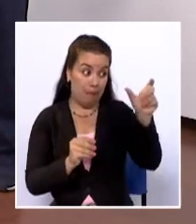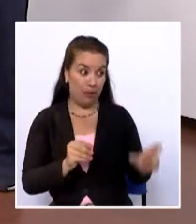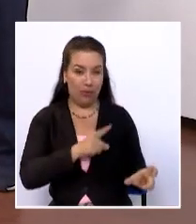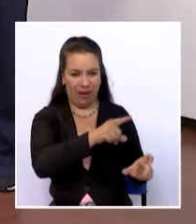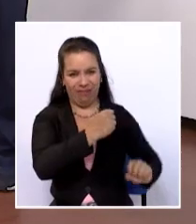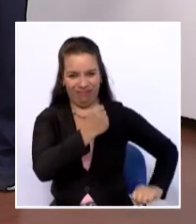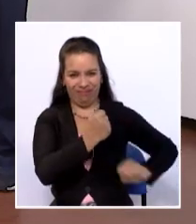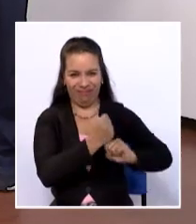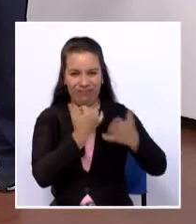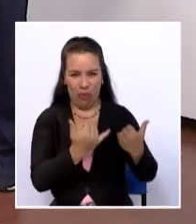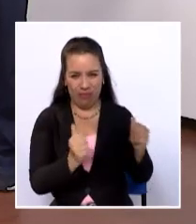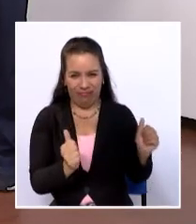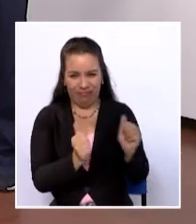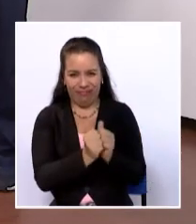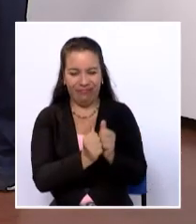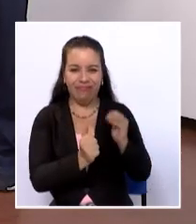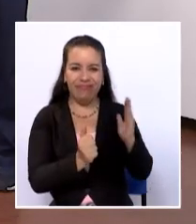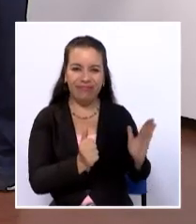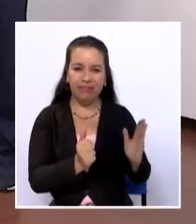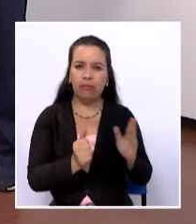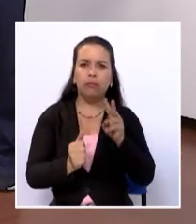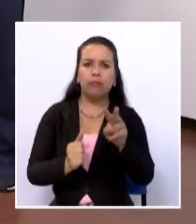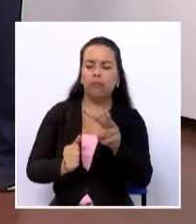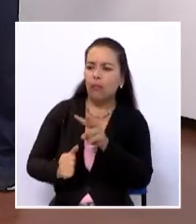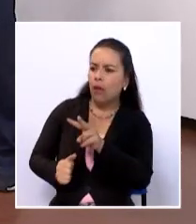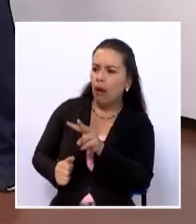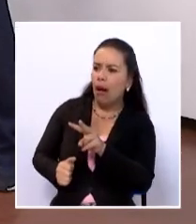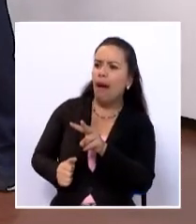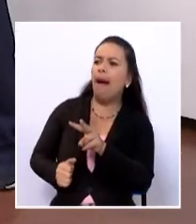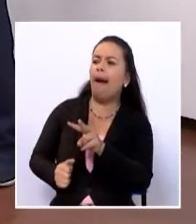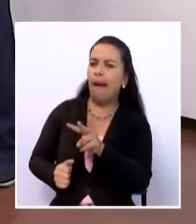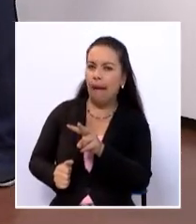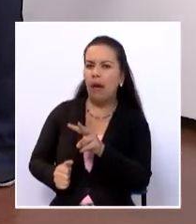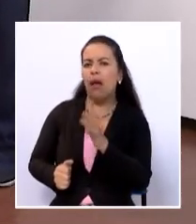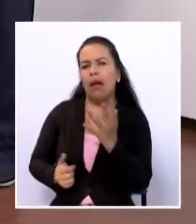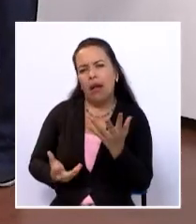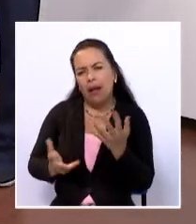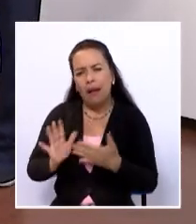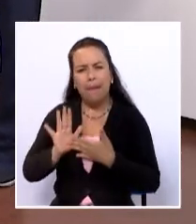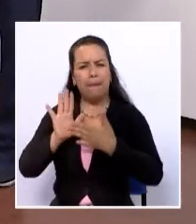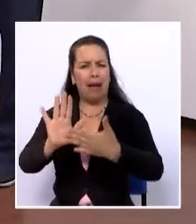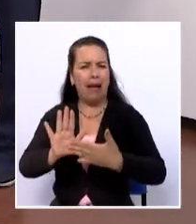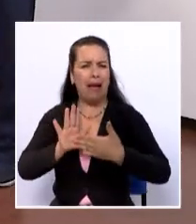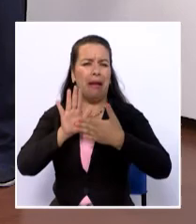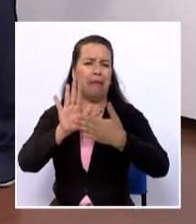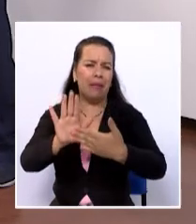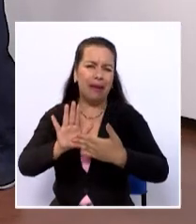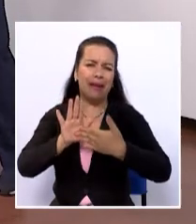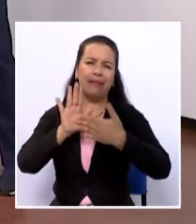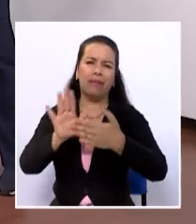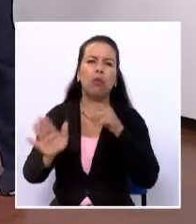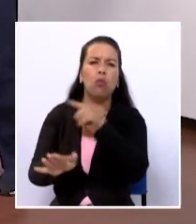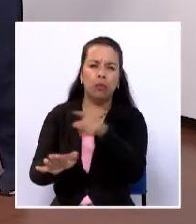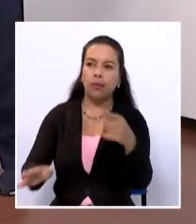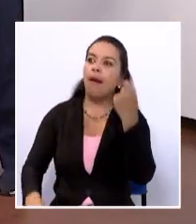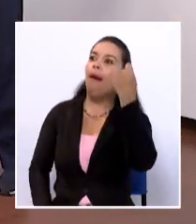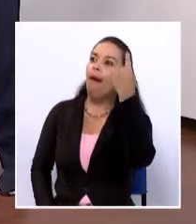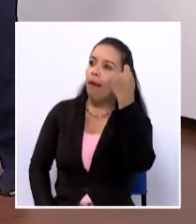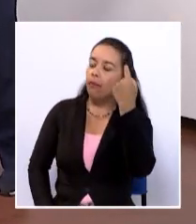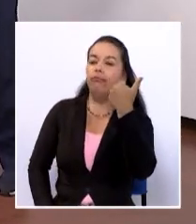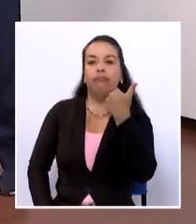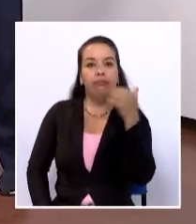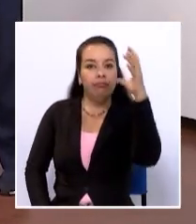está acompañando hoy para que ustedes vean la idea es que sea bastante dinámico este ejercicio